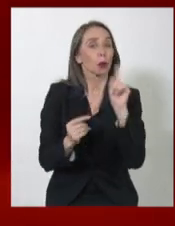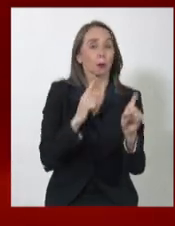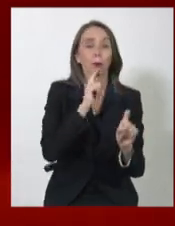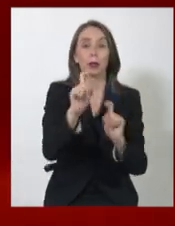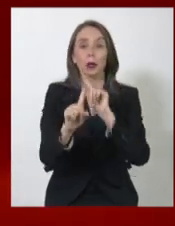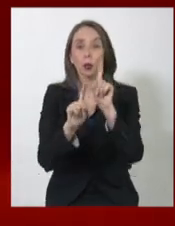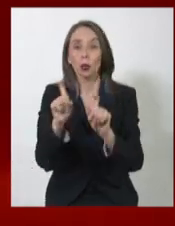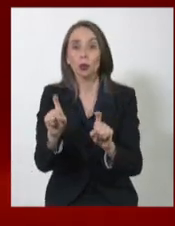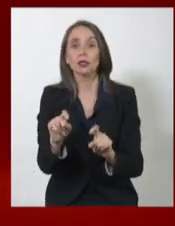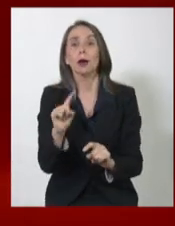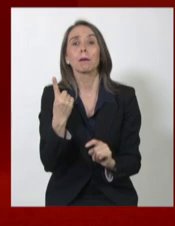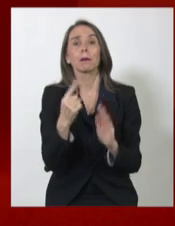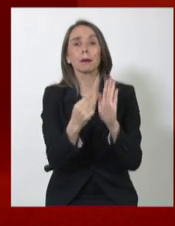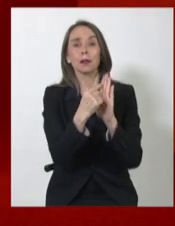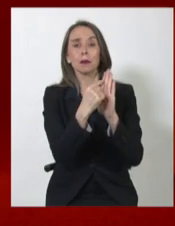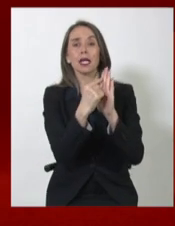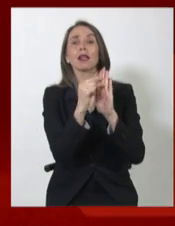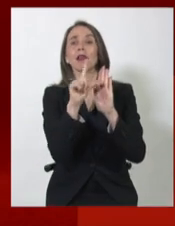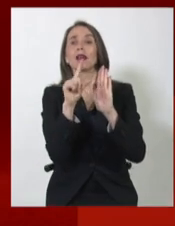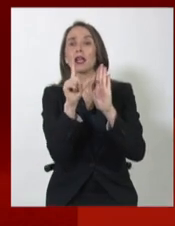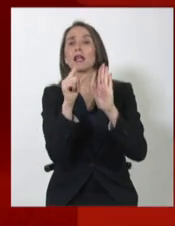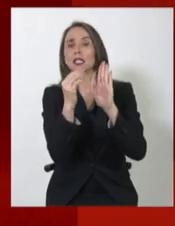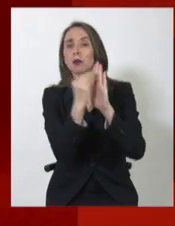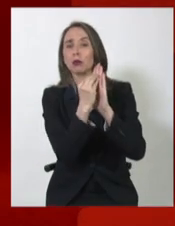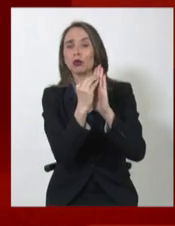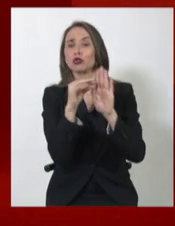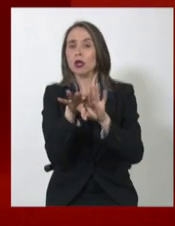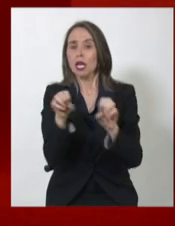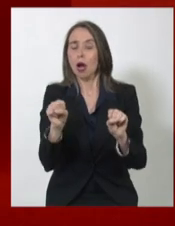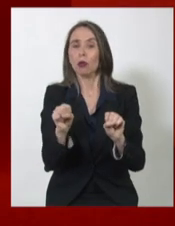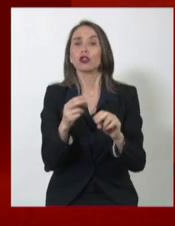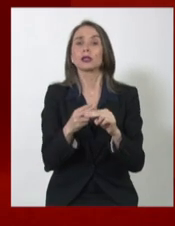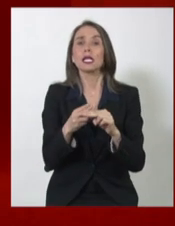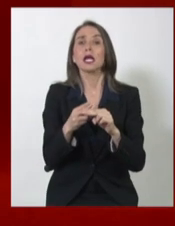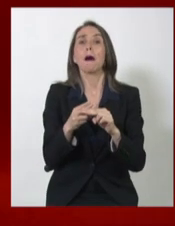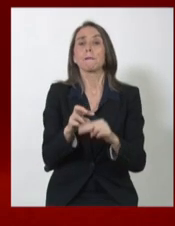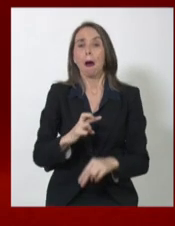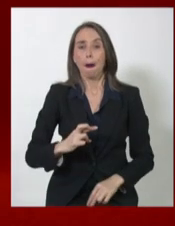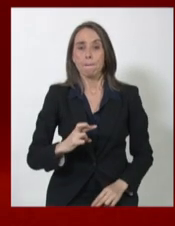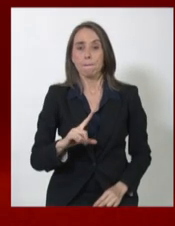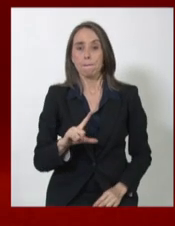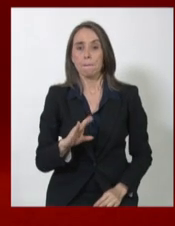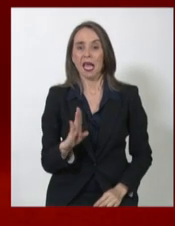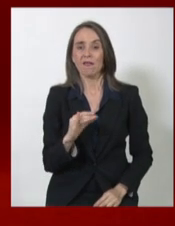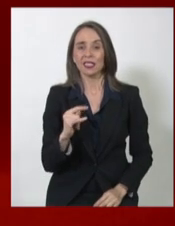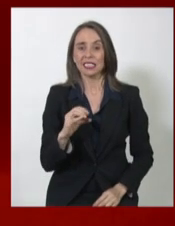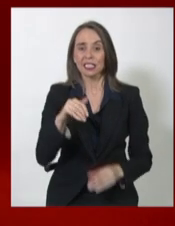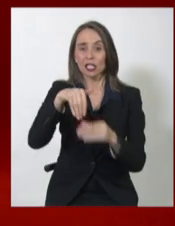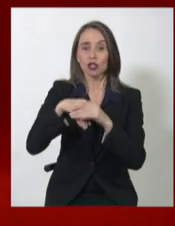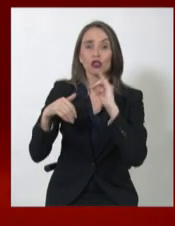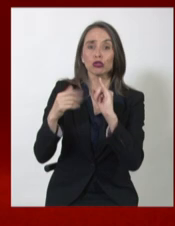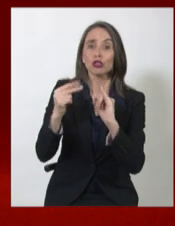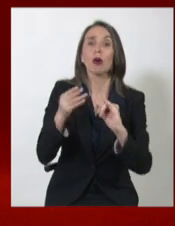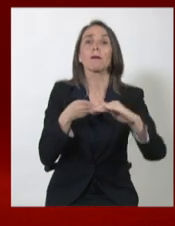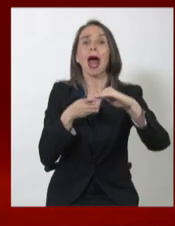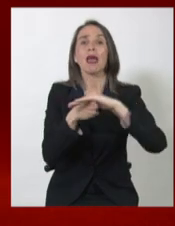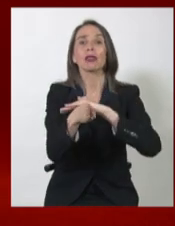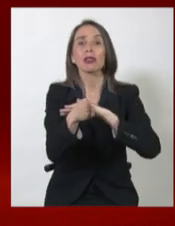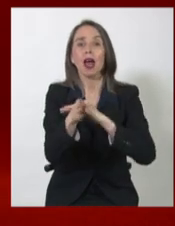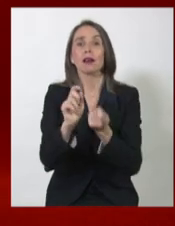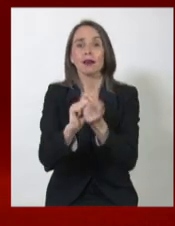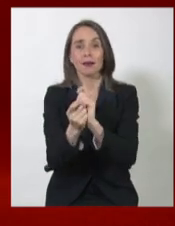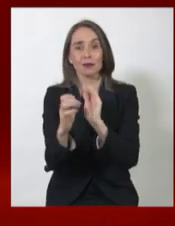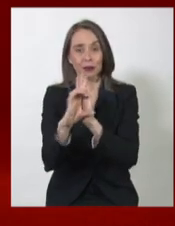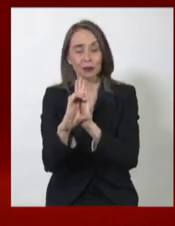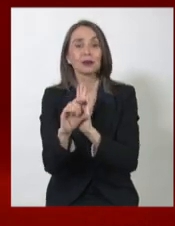a partir de uno de los primeros puntos del acuerdo, el plebiscito de entrada. Y quisiera pedirles a todo el panel que se refieran a dos aspectos,